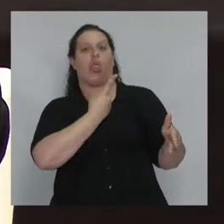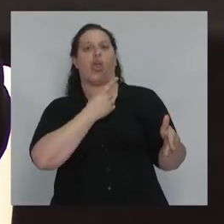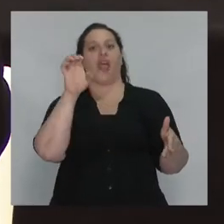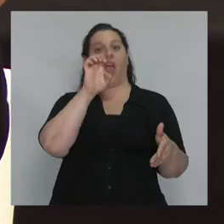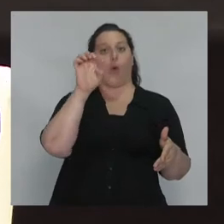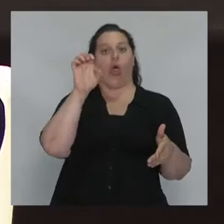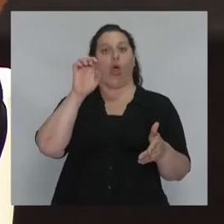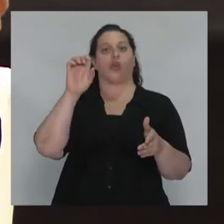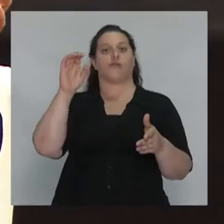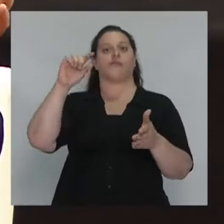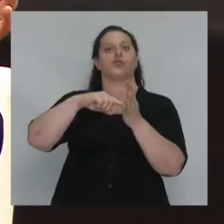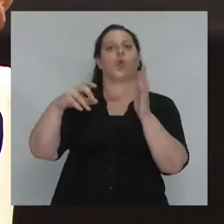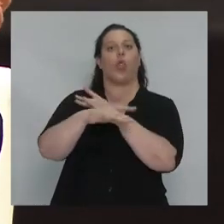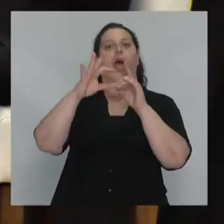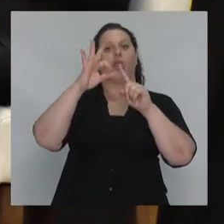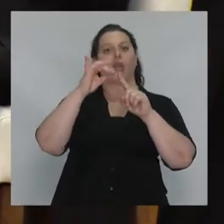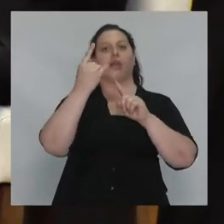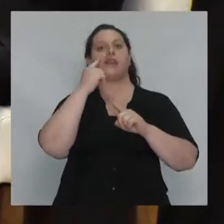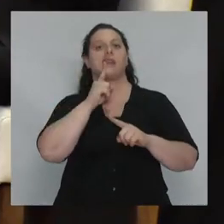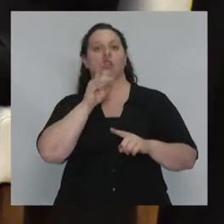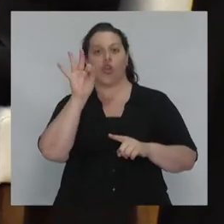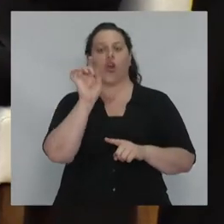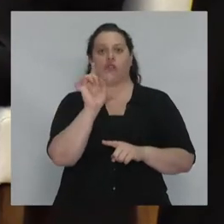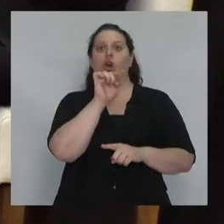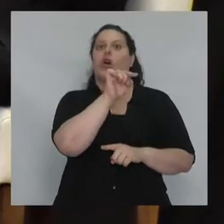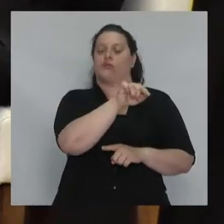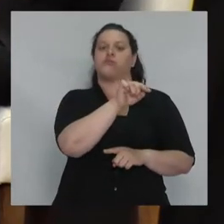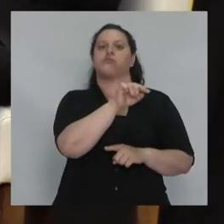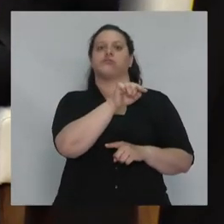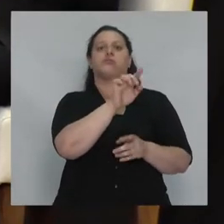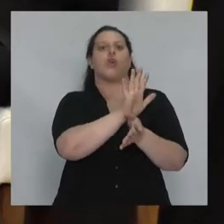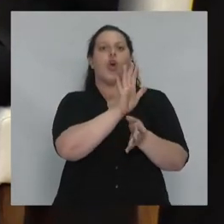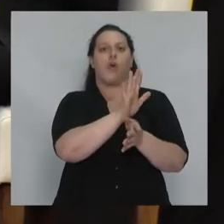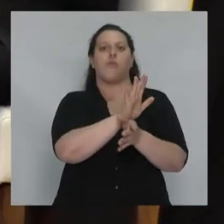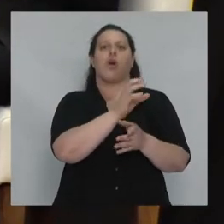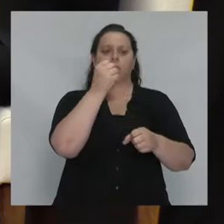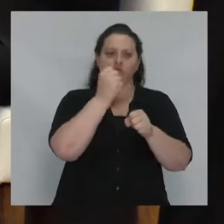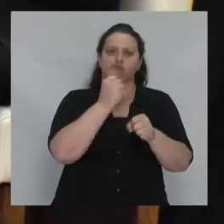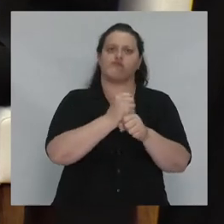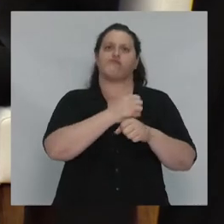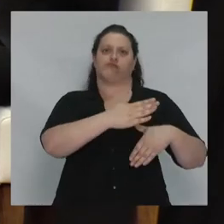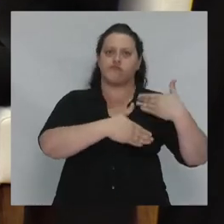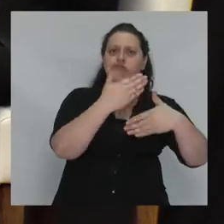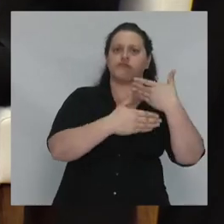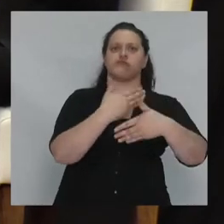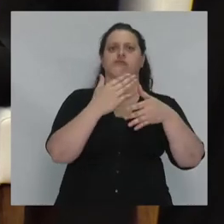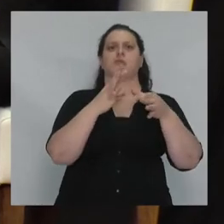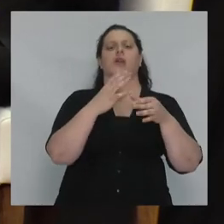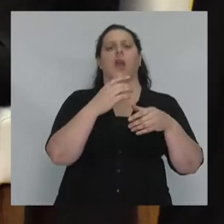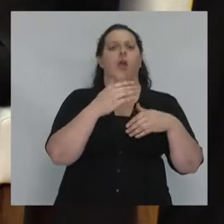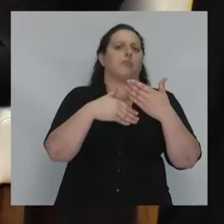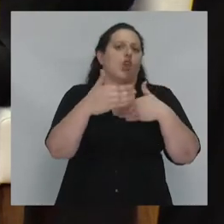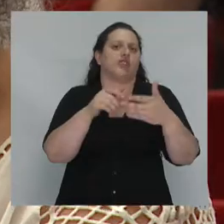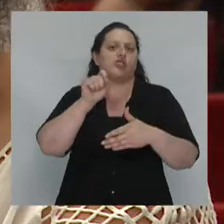fuera un actor protagónico que se involucró en los procesos